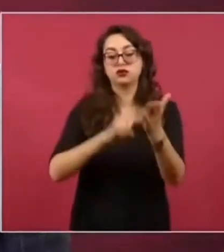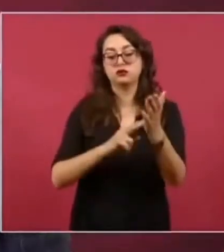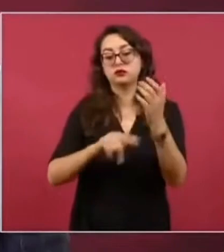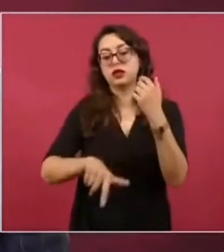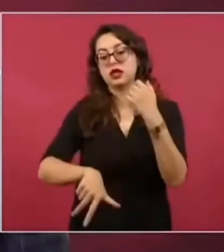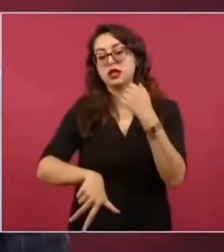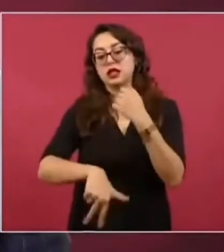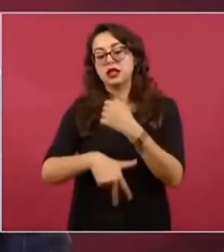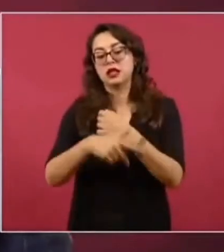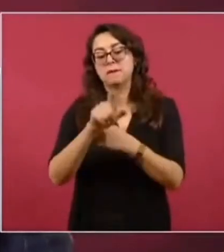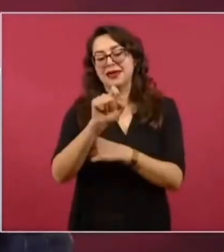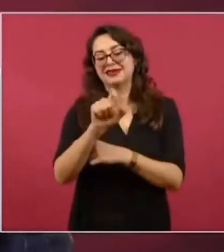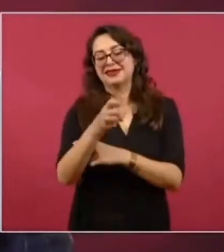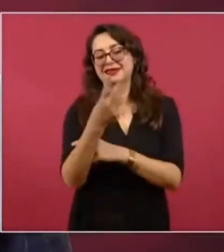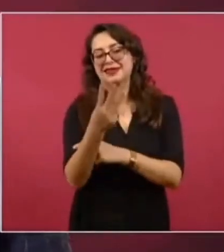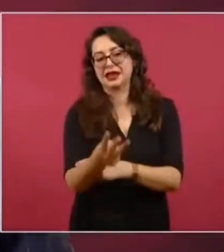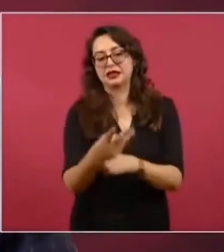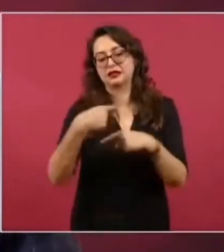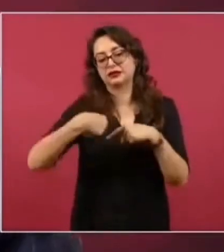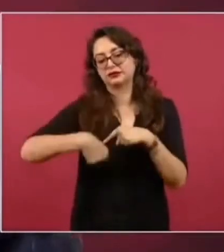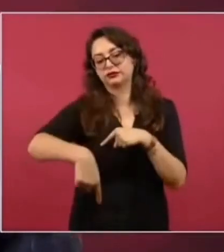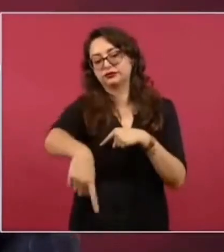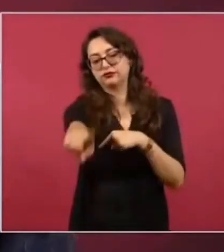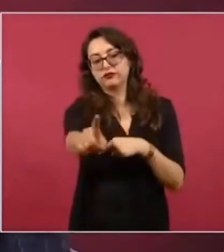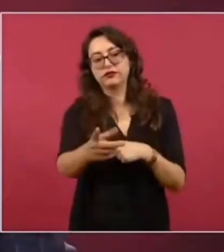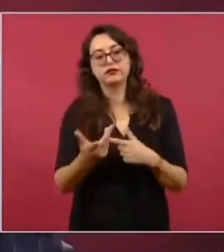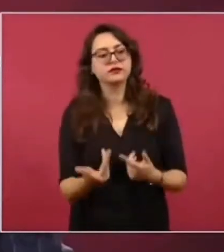inscritos en el Seguro Social, que son